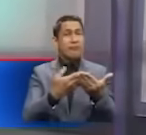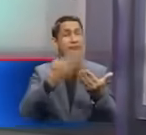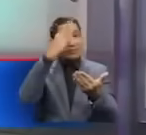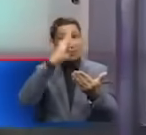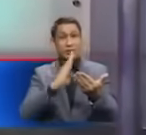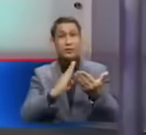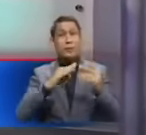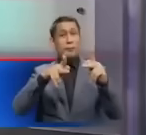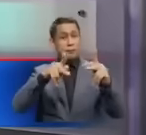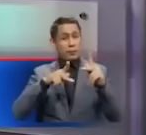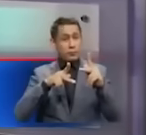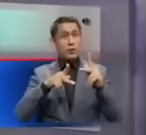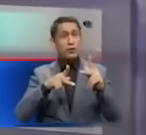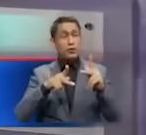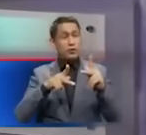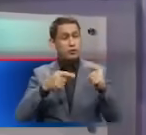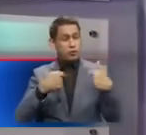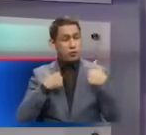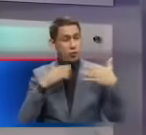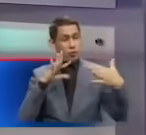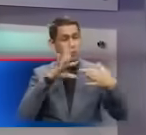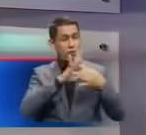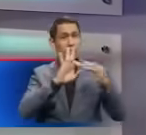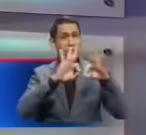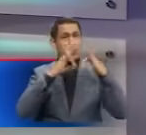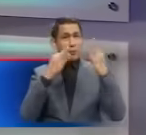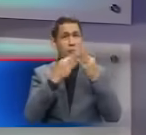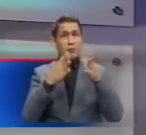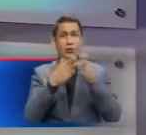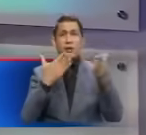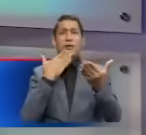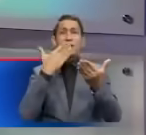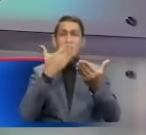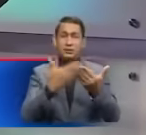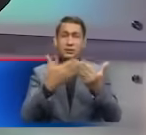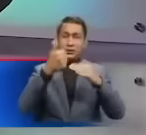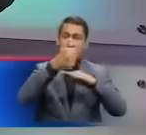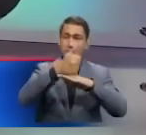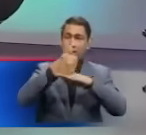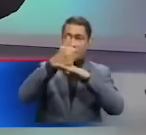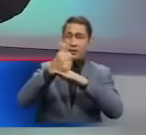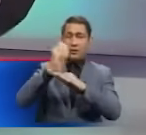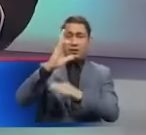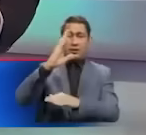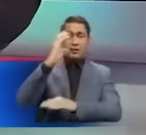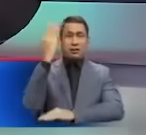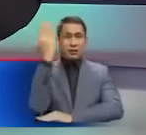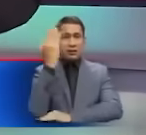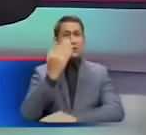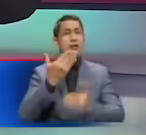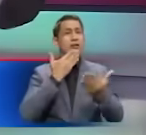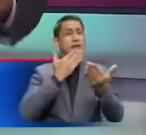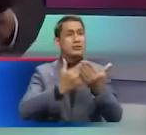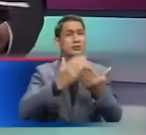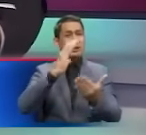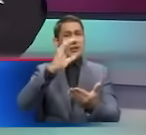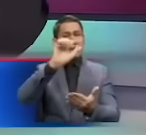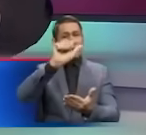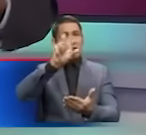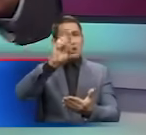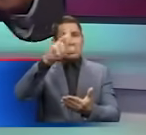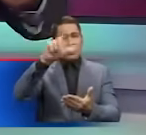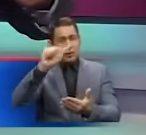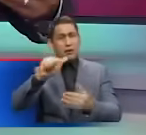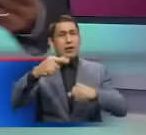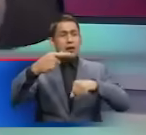estar con mi familia un año más. Quiero agradecer a los ejecutivos de TC, a Carola Artieda, al gerente de